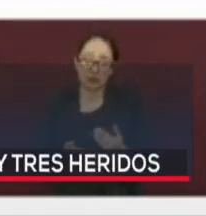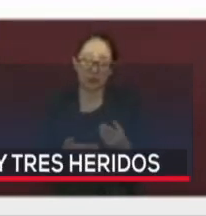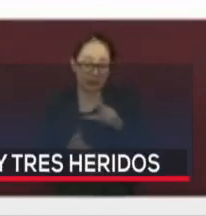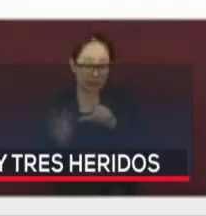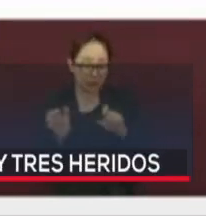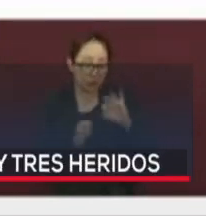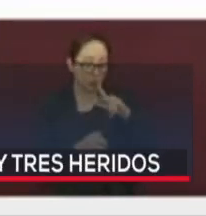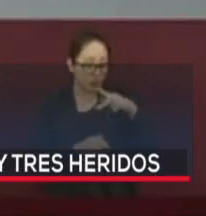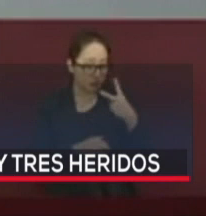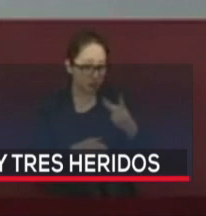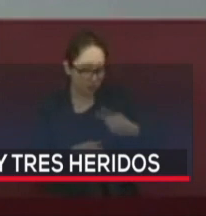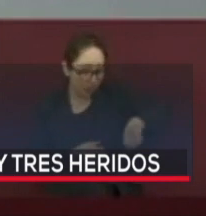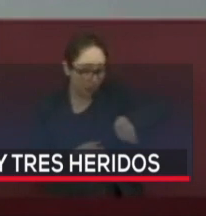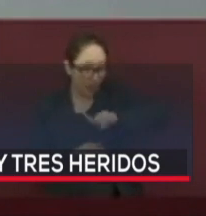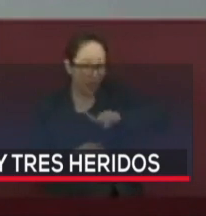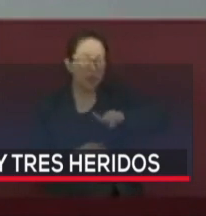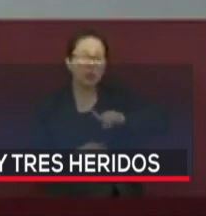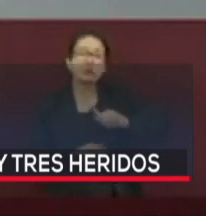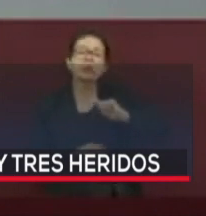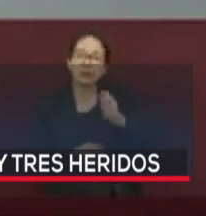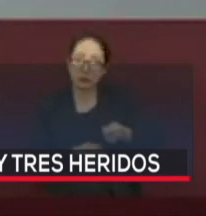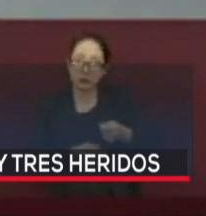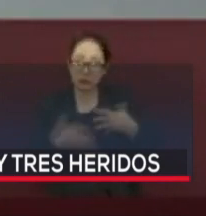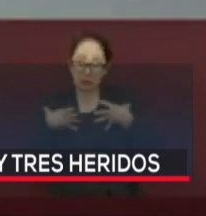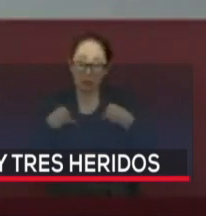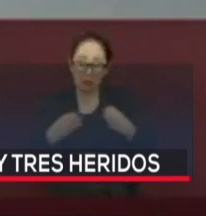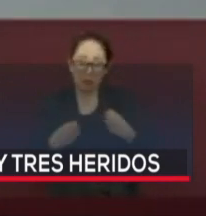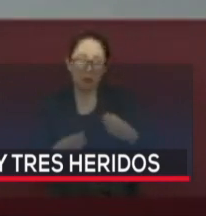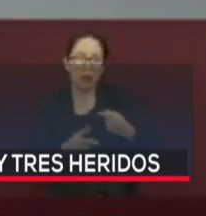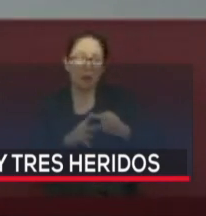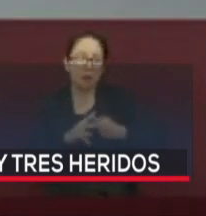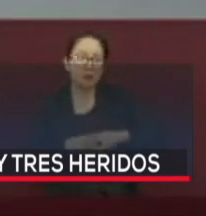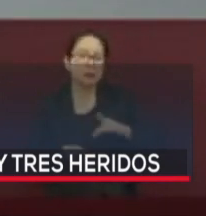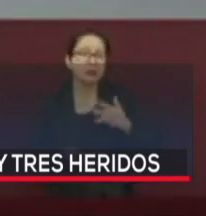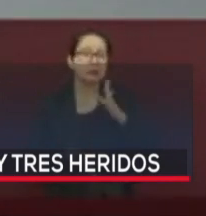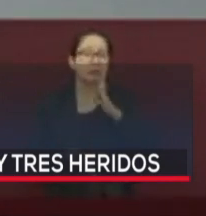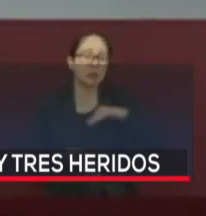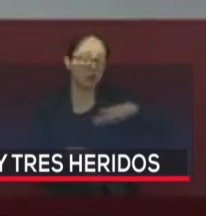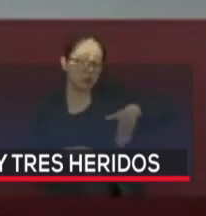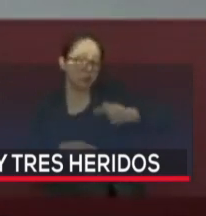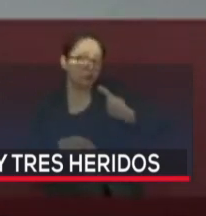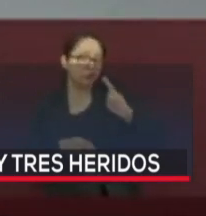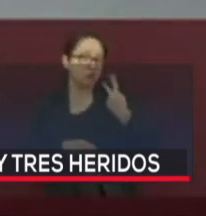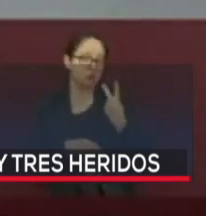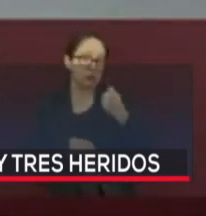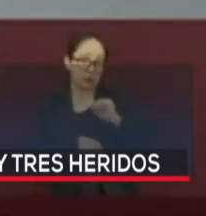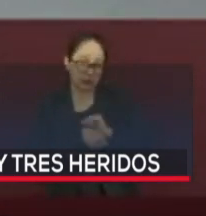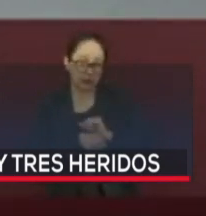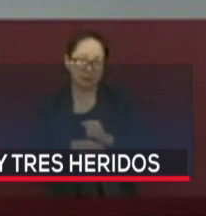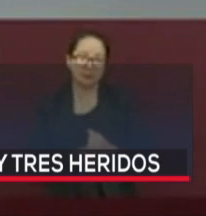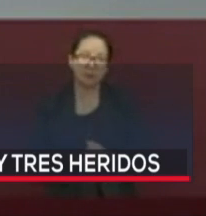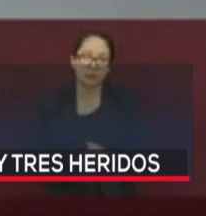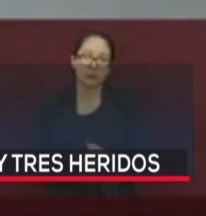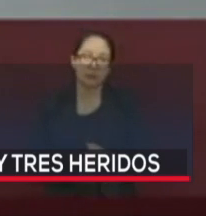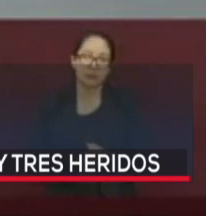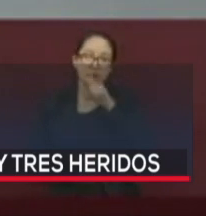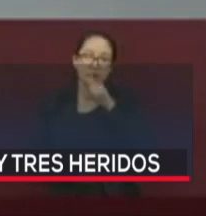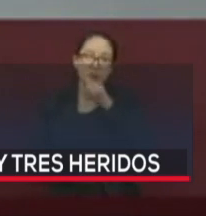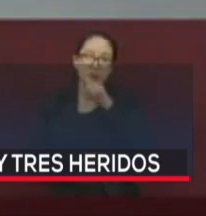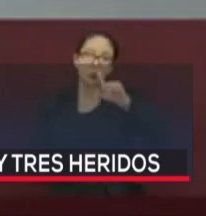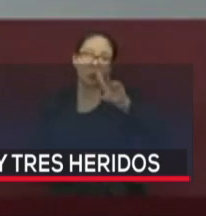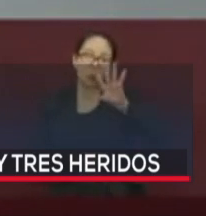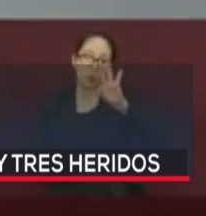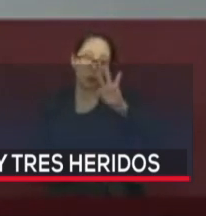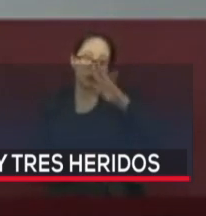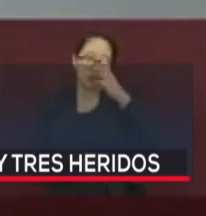representan la actividad de la transmisión en las dos últimas semanas ya son 149 municipios en donde se